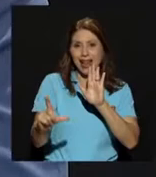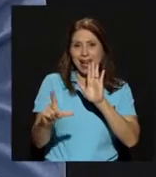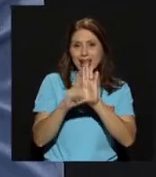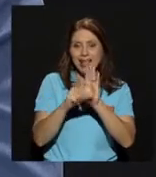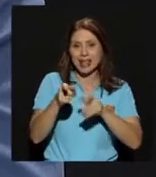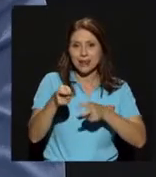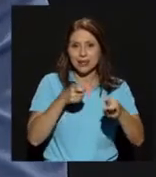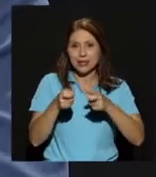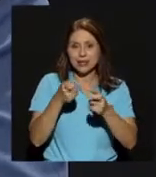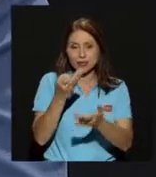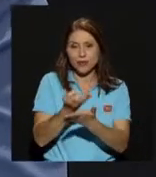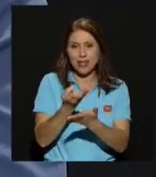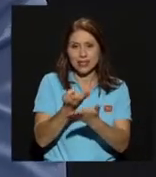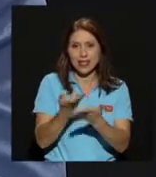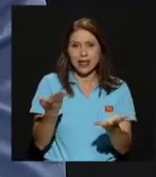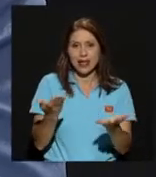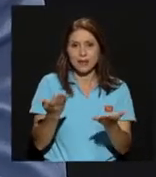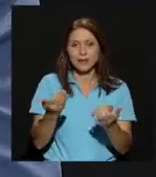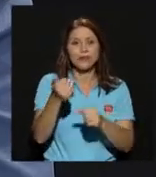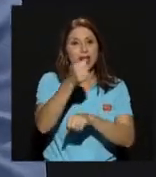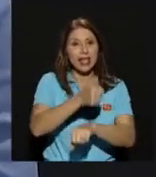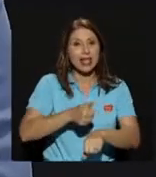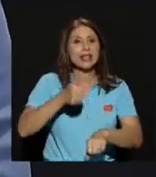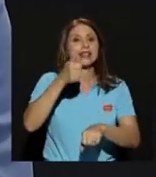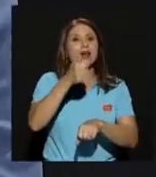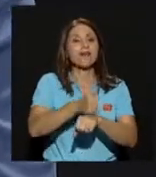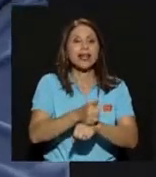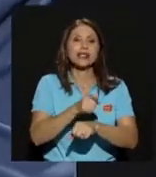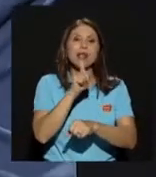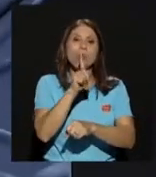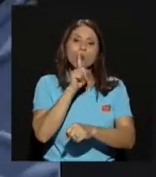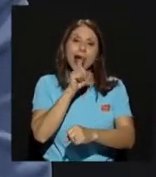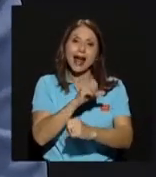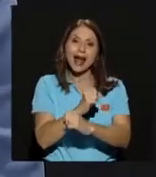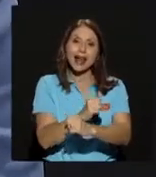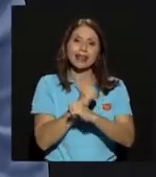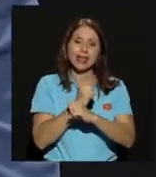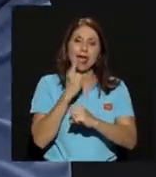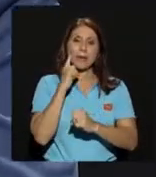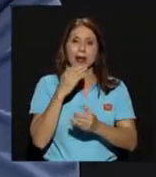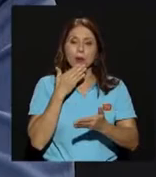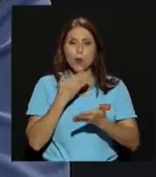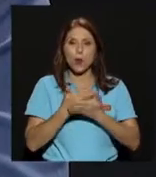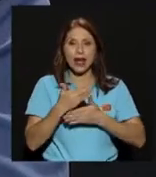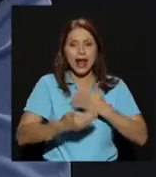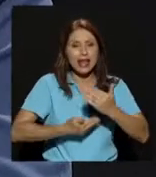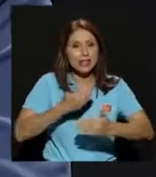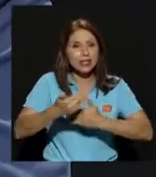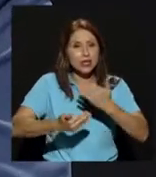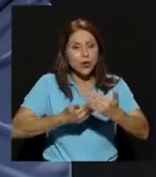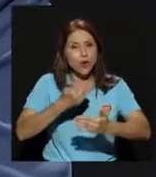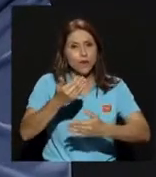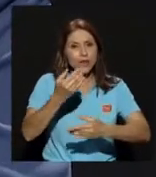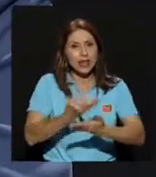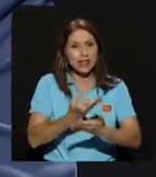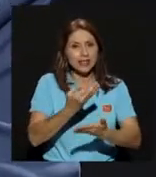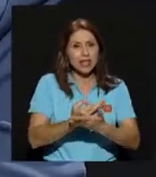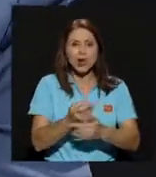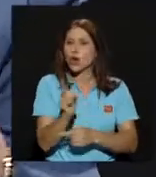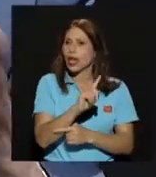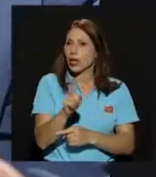que establece como una garantía para una buena gestión financiera que no se deben financiar